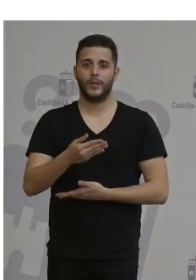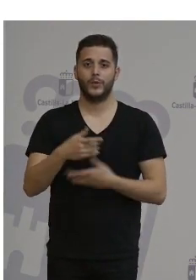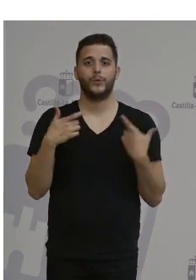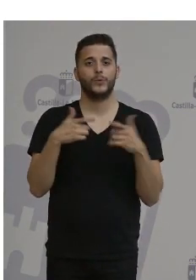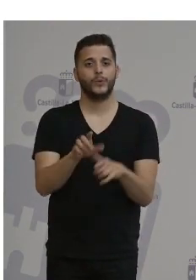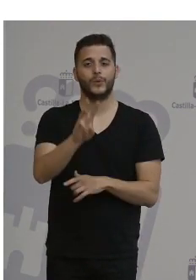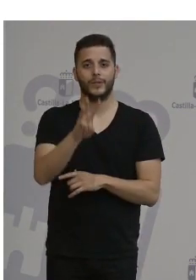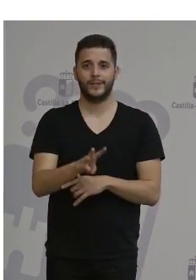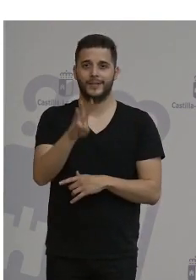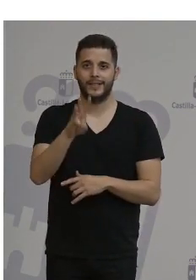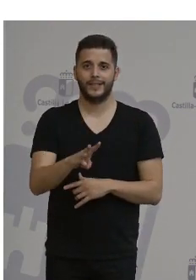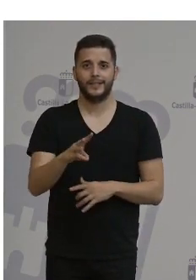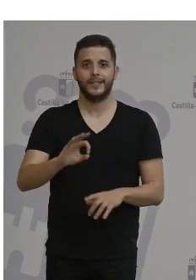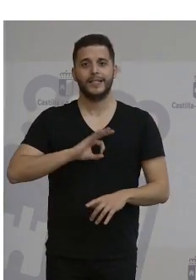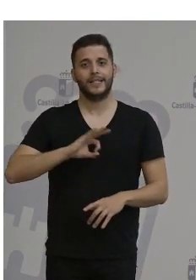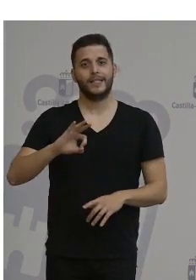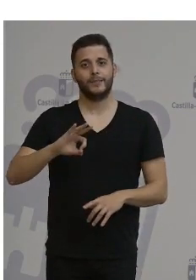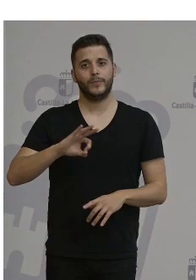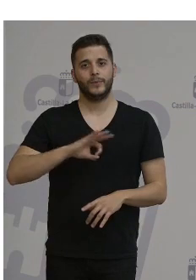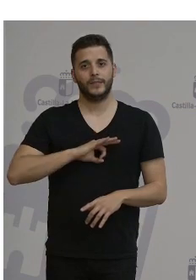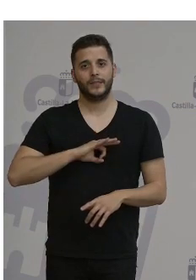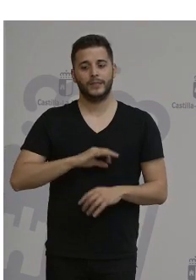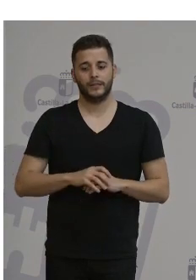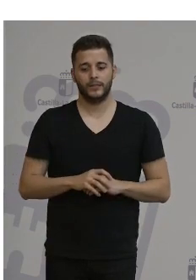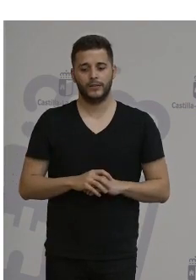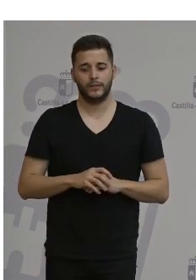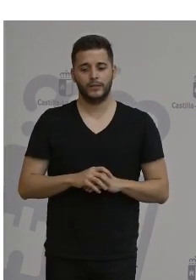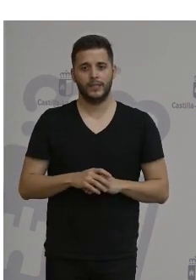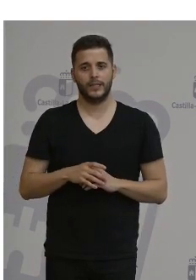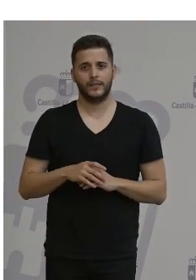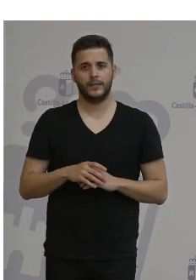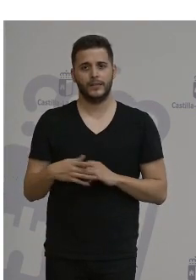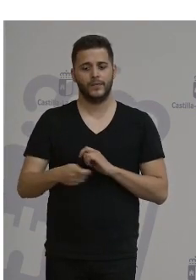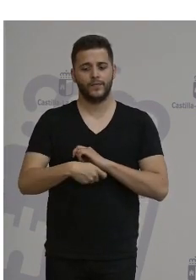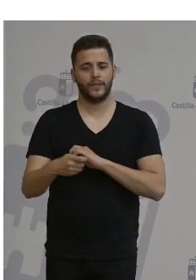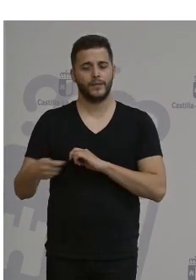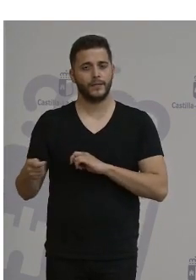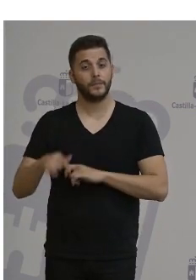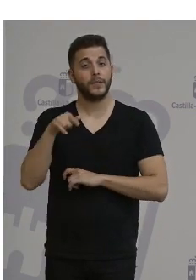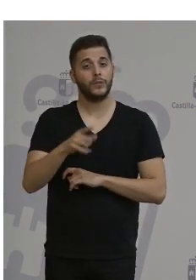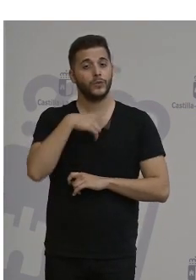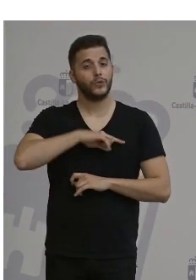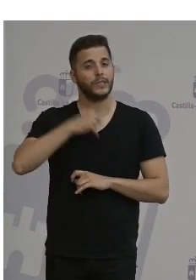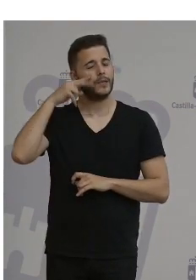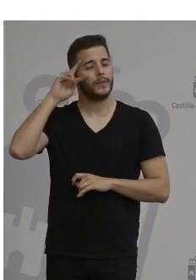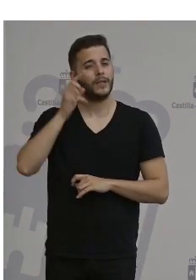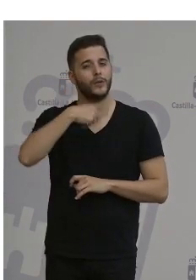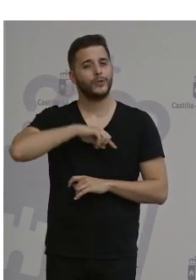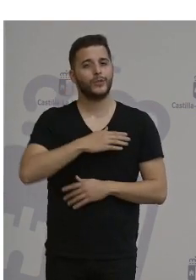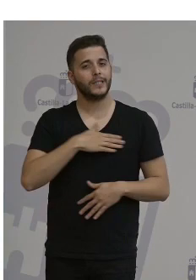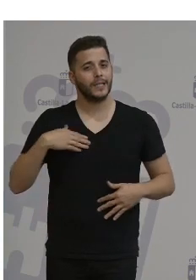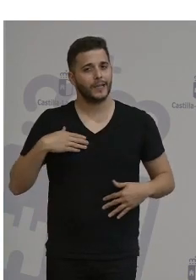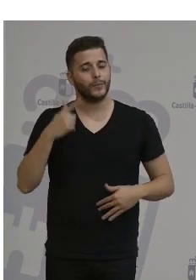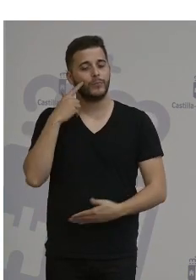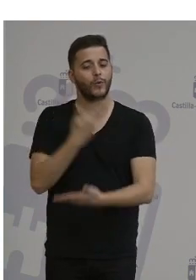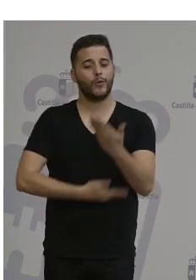sector, Diputación Foral de Vizcaya. De esta experiencia queríamos resaltar la colaboración que desde